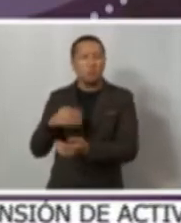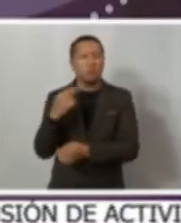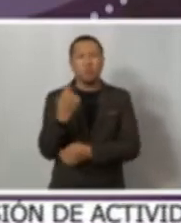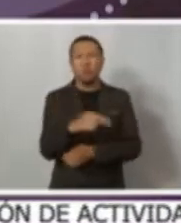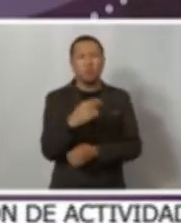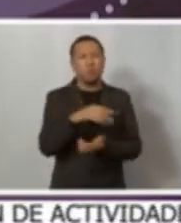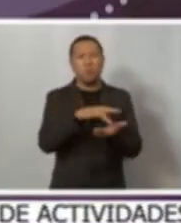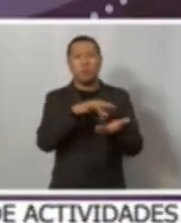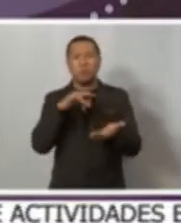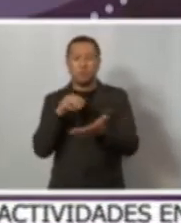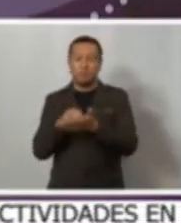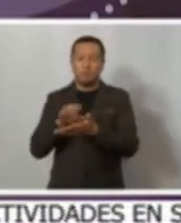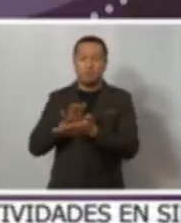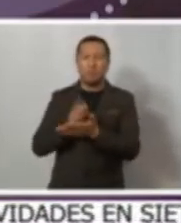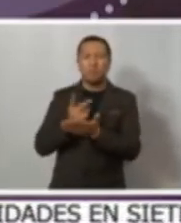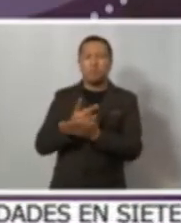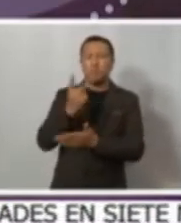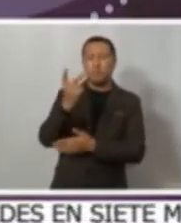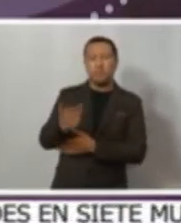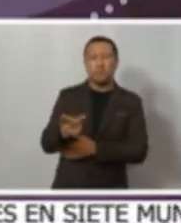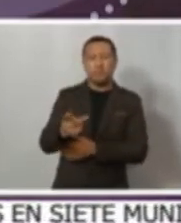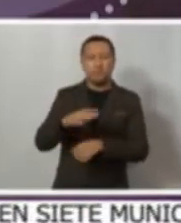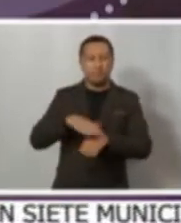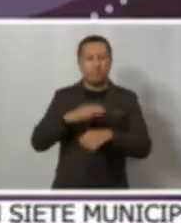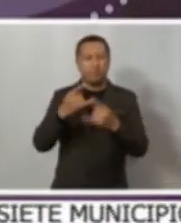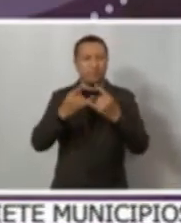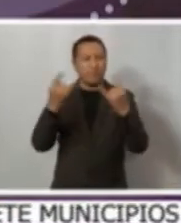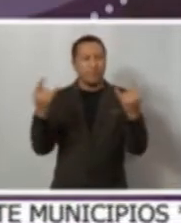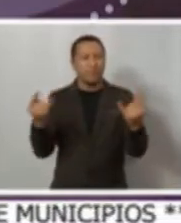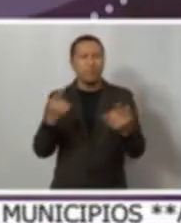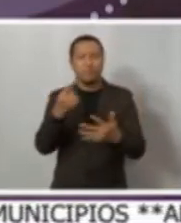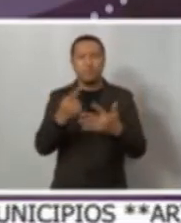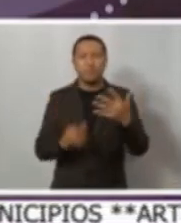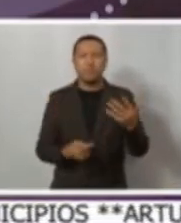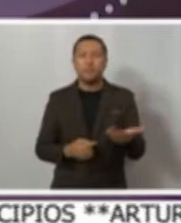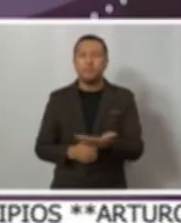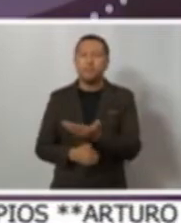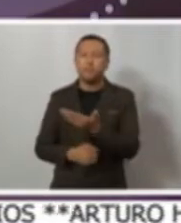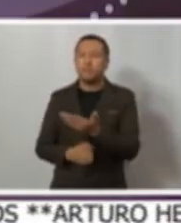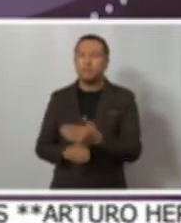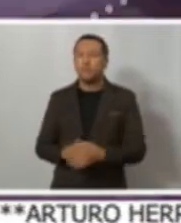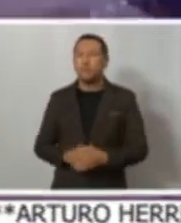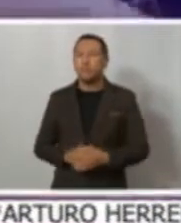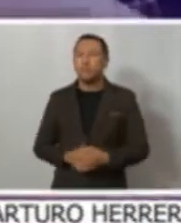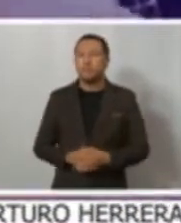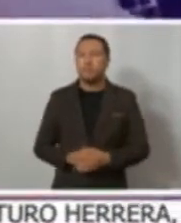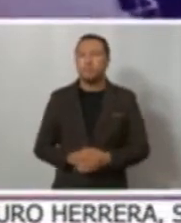otros acontecimientos importantes de nuestra historia los tiene Marlon Rosales.